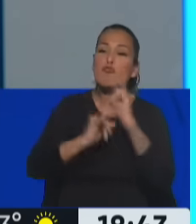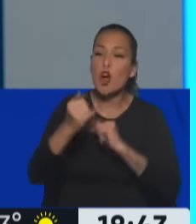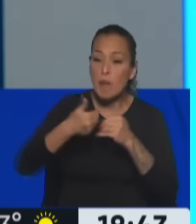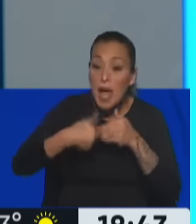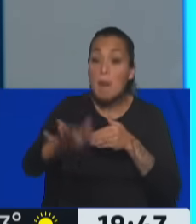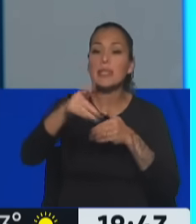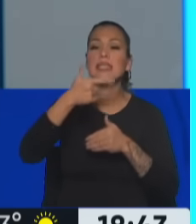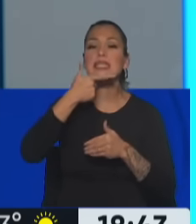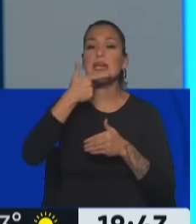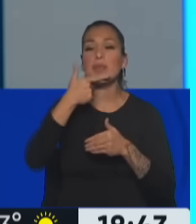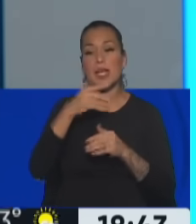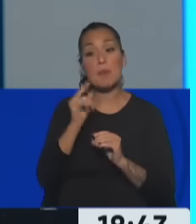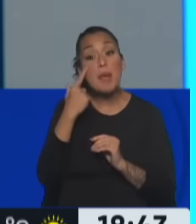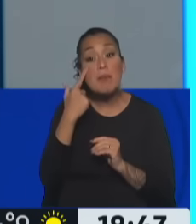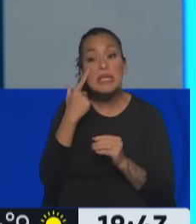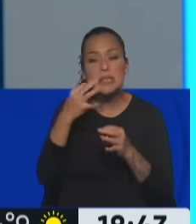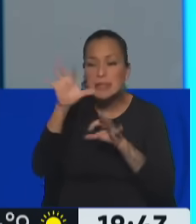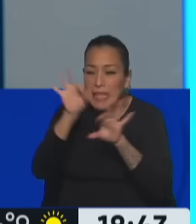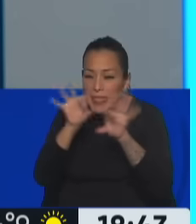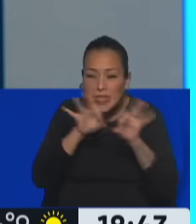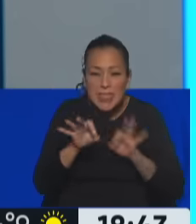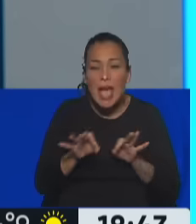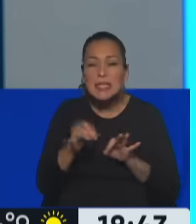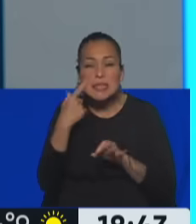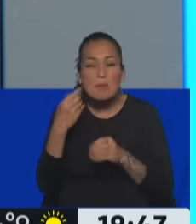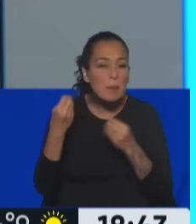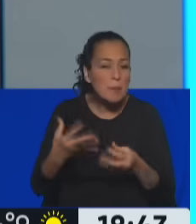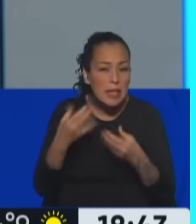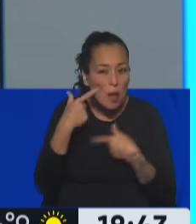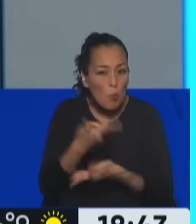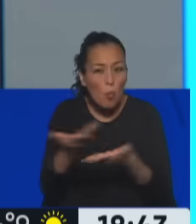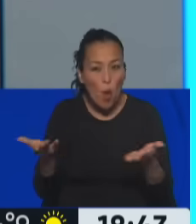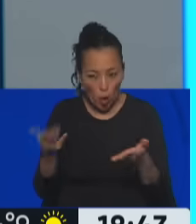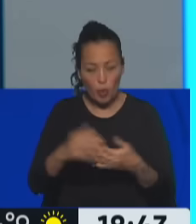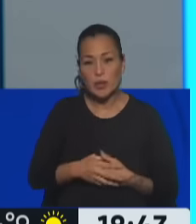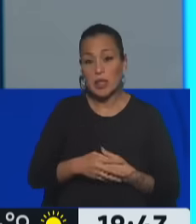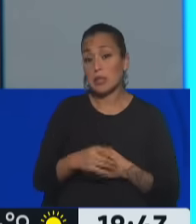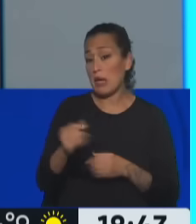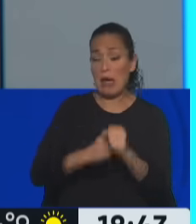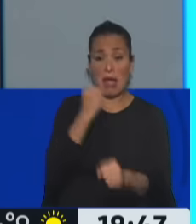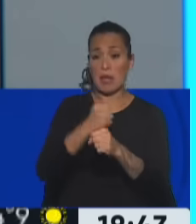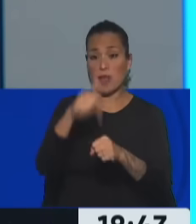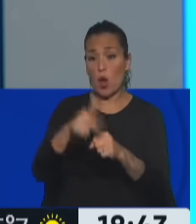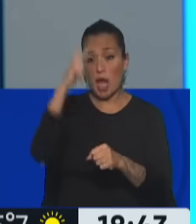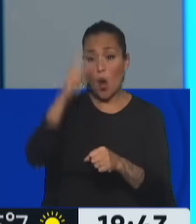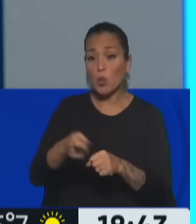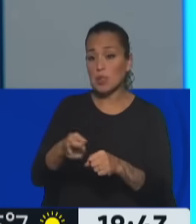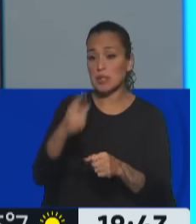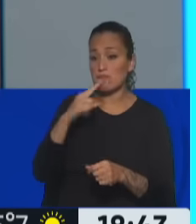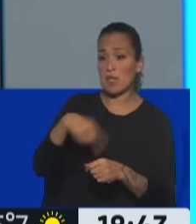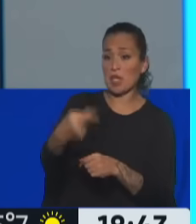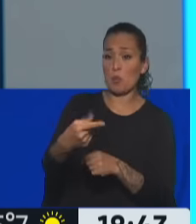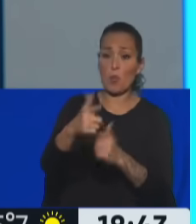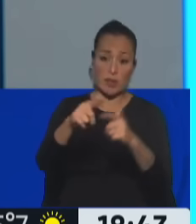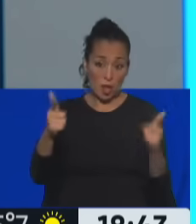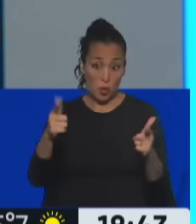en detalle, porque después también están quienes, bueno, sostienen, hasta ahora no funcionó, lo que vemos es una justicia que no responde, bueno, probemos